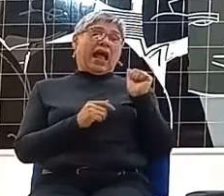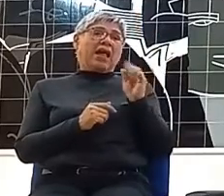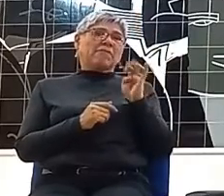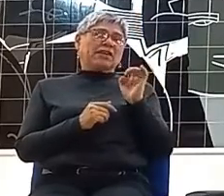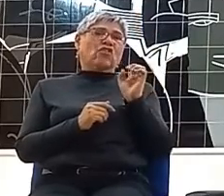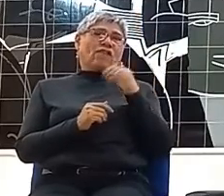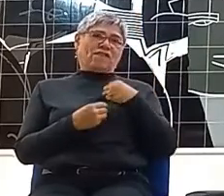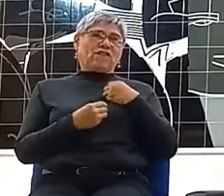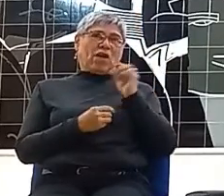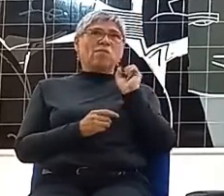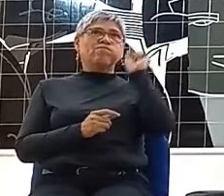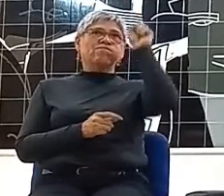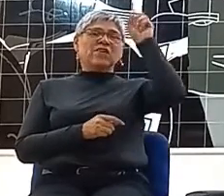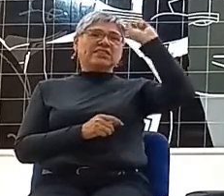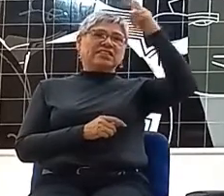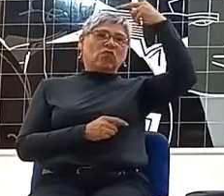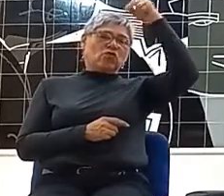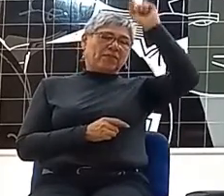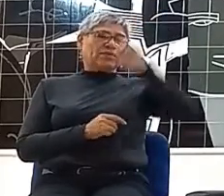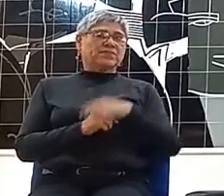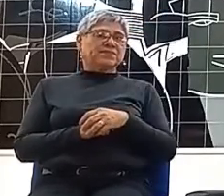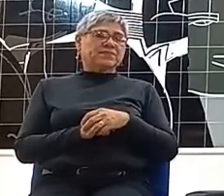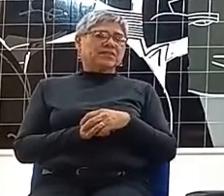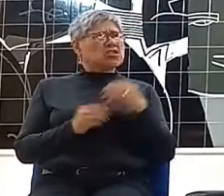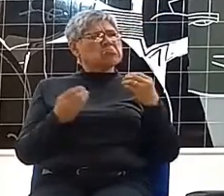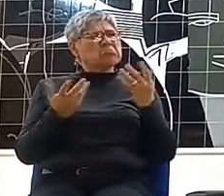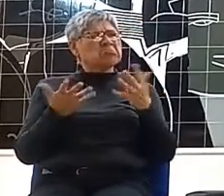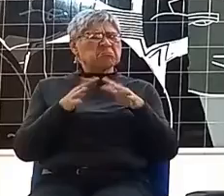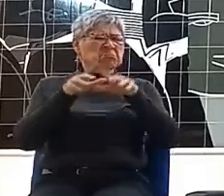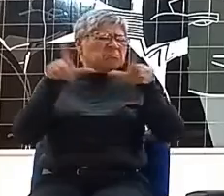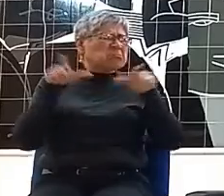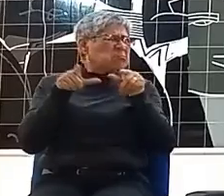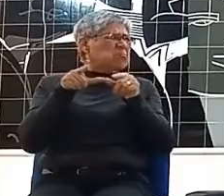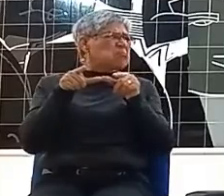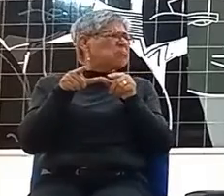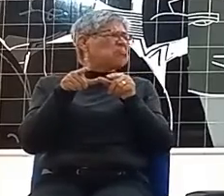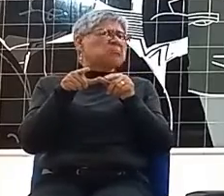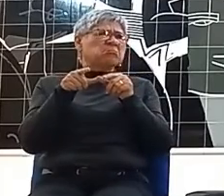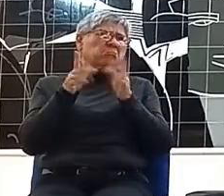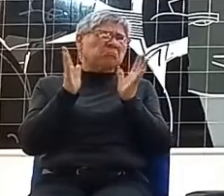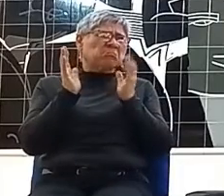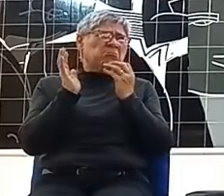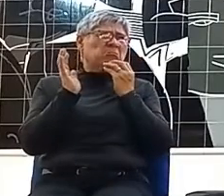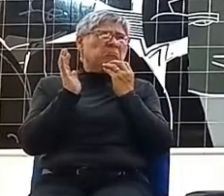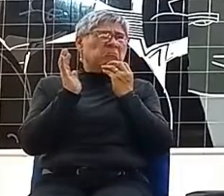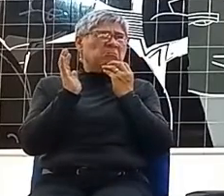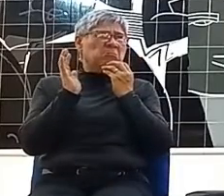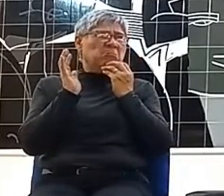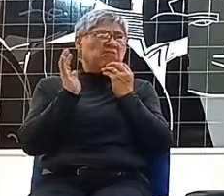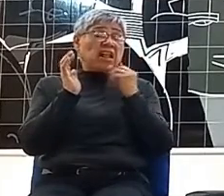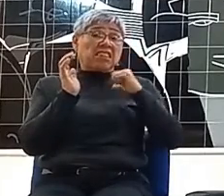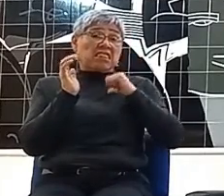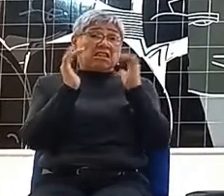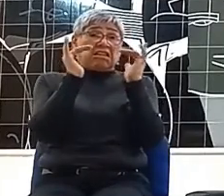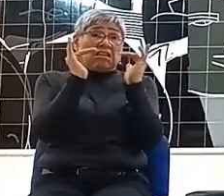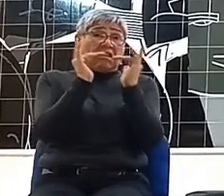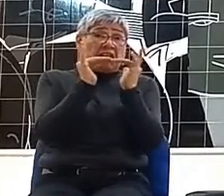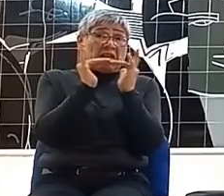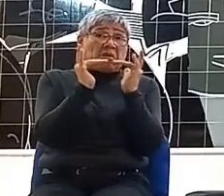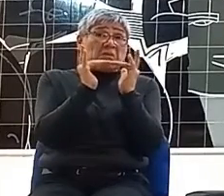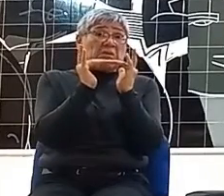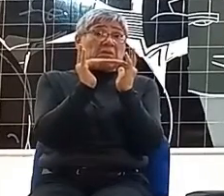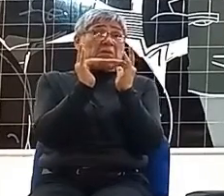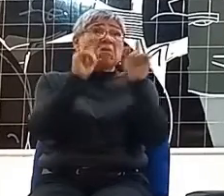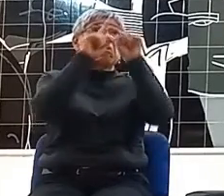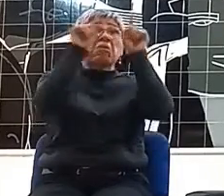piso y vivía como una especie como de vida monjeril. Solo tenía una cama, un par